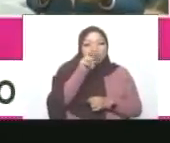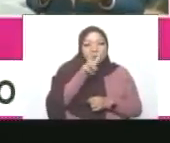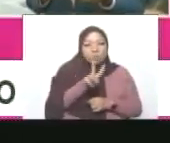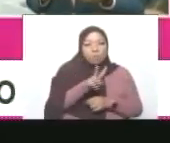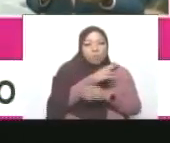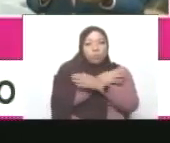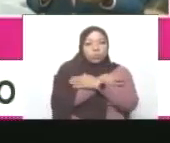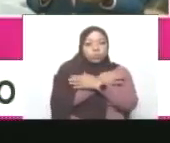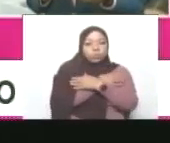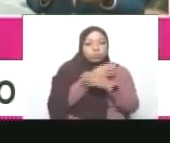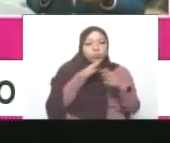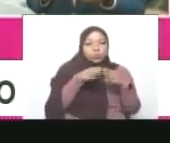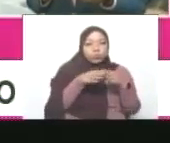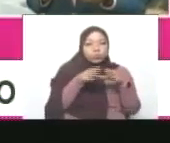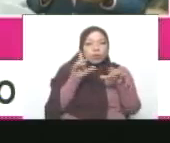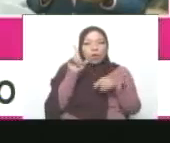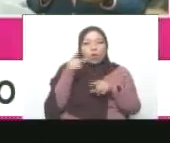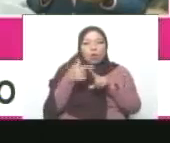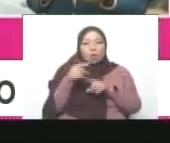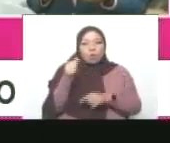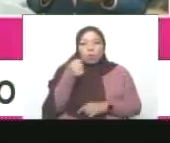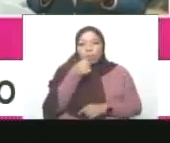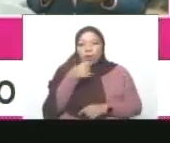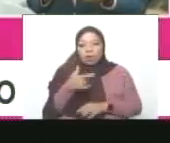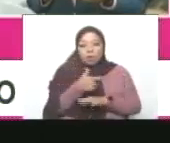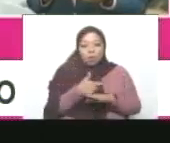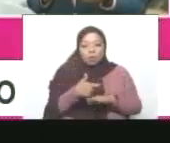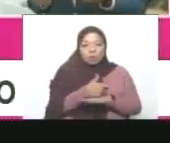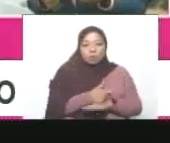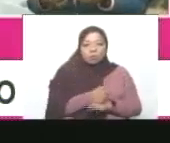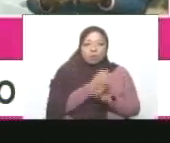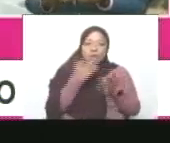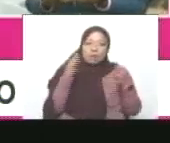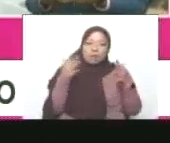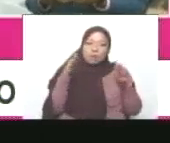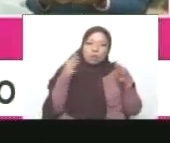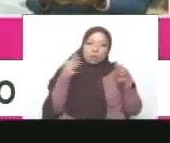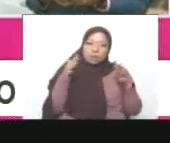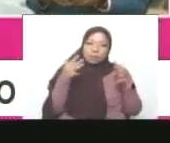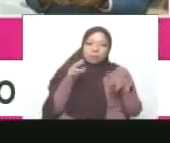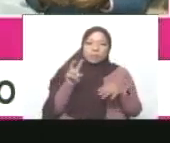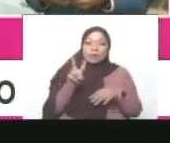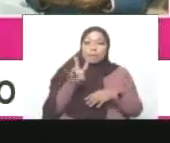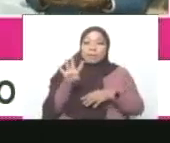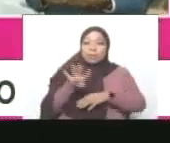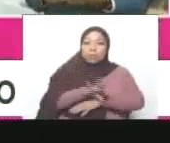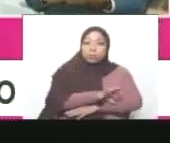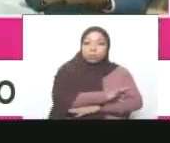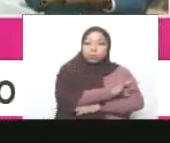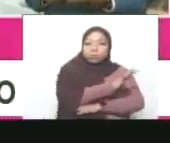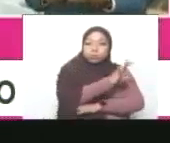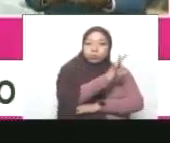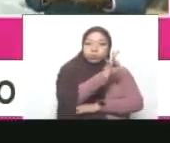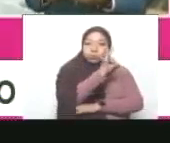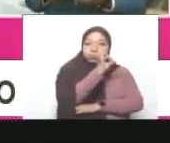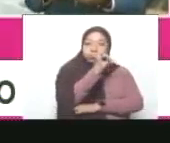el centro de comando del 1x10 del buen gobierno. Un aplauso a ustedes, muchachos y muchachas.